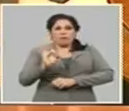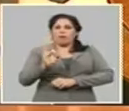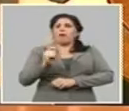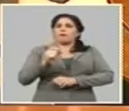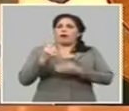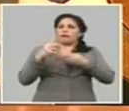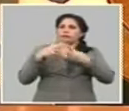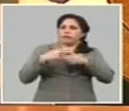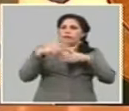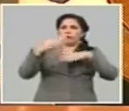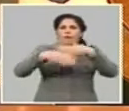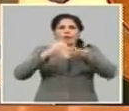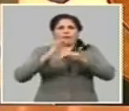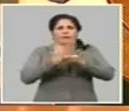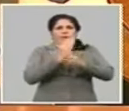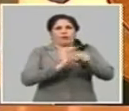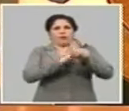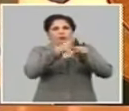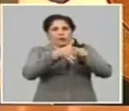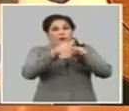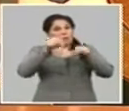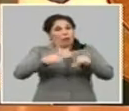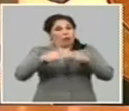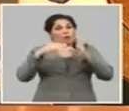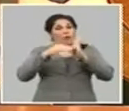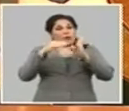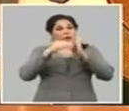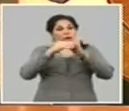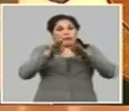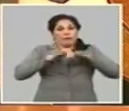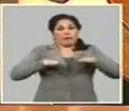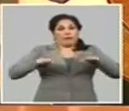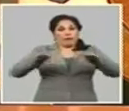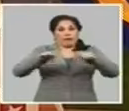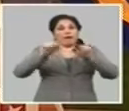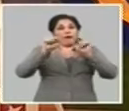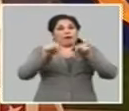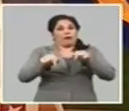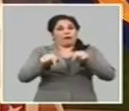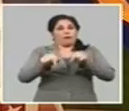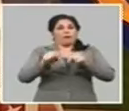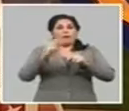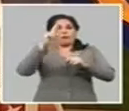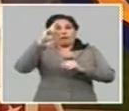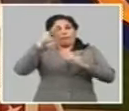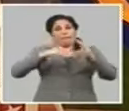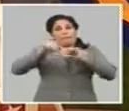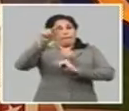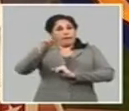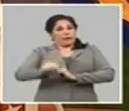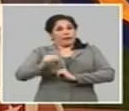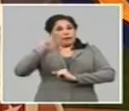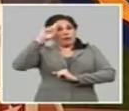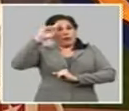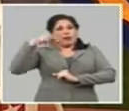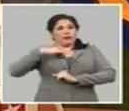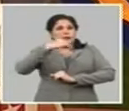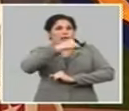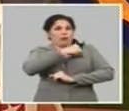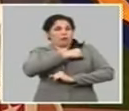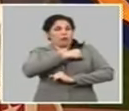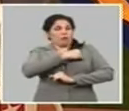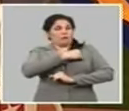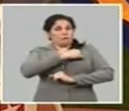amenaza está con nosotros esta tarde acá en nuestro panel el doctor josé ángel portal miranda ministro de salud públicas de nuestro